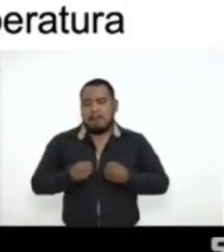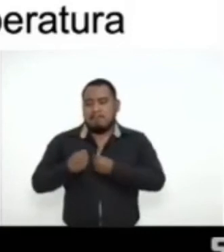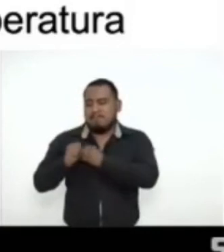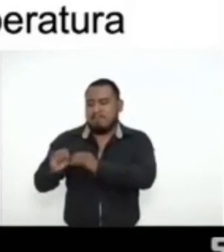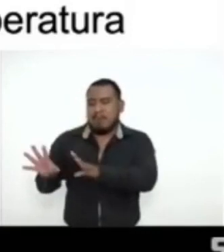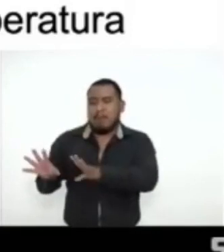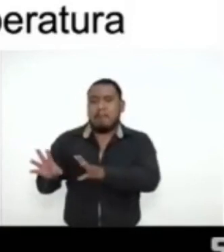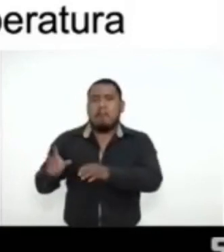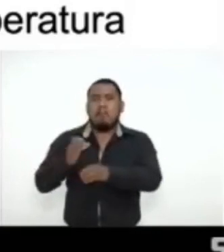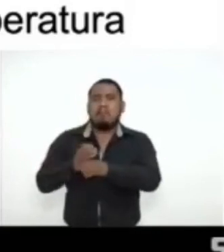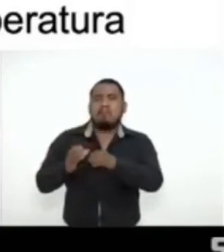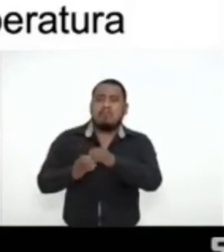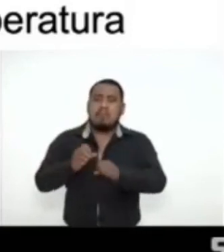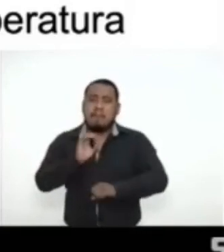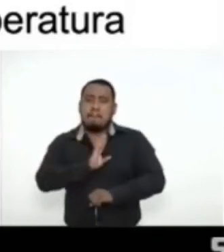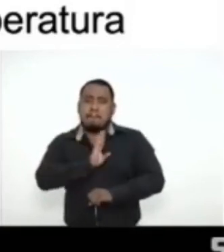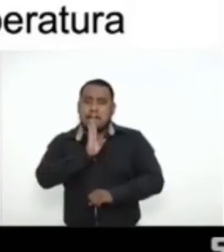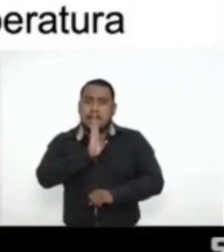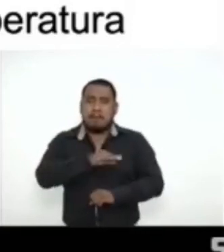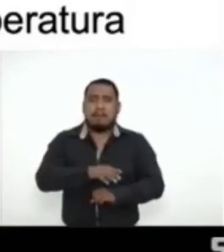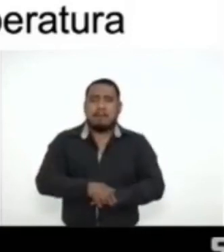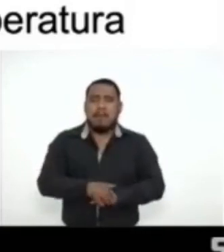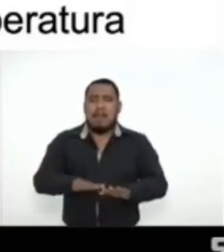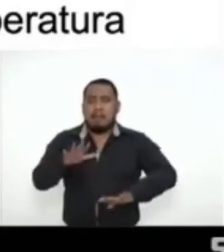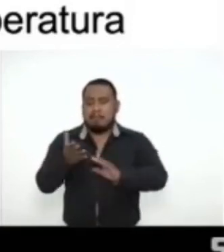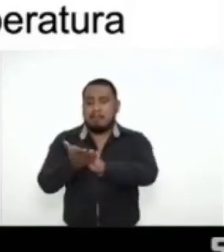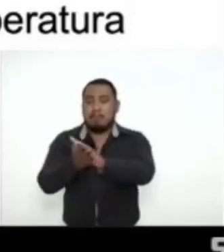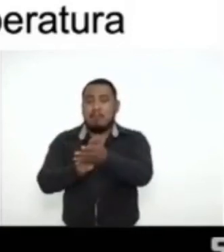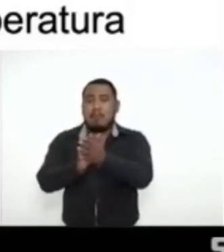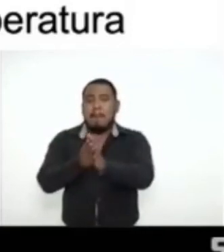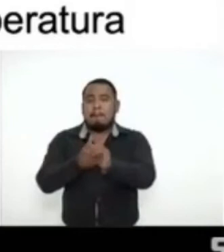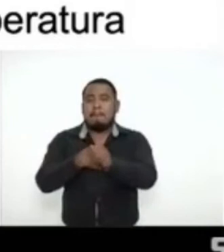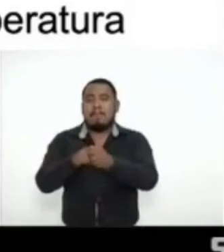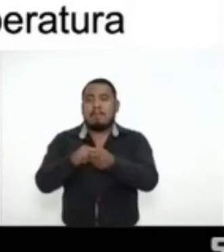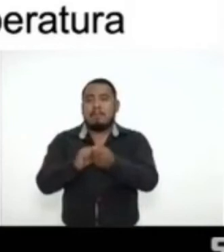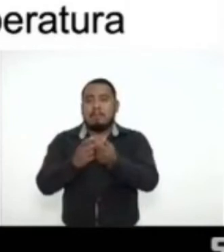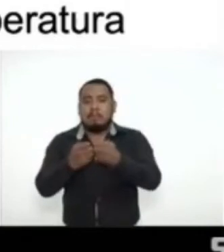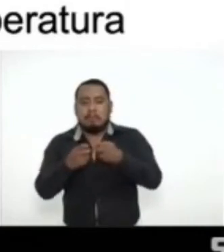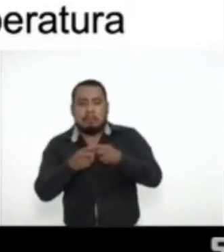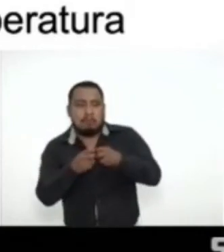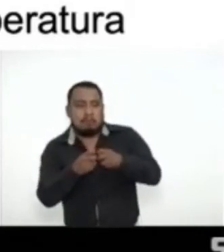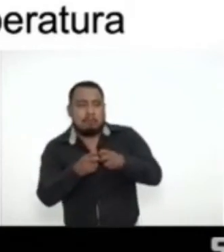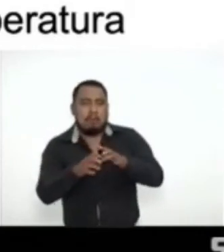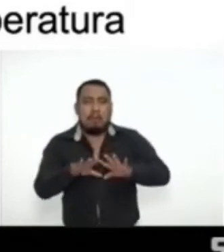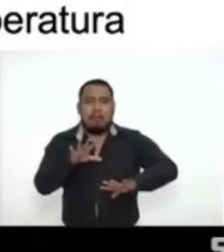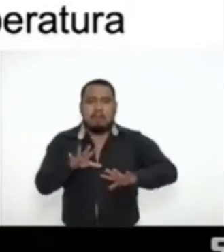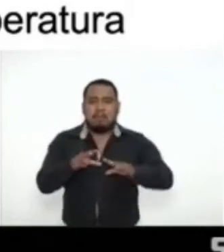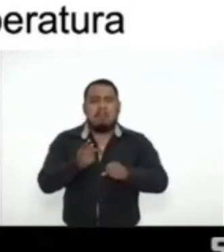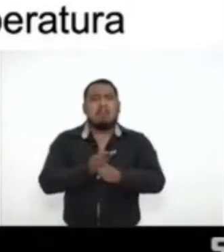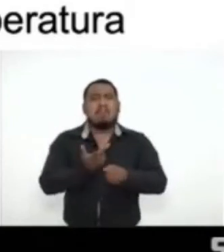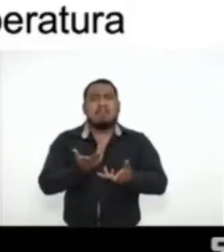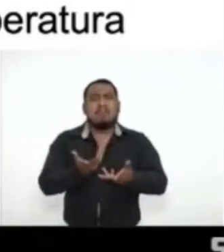nos sirve cuando nos sudan mucho las manos, es que estamos viviendo en estrés. ¿Y qué